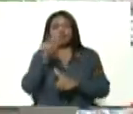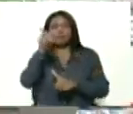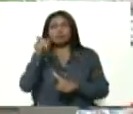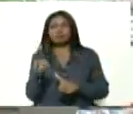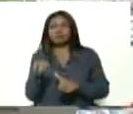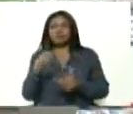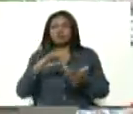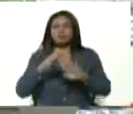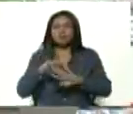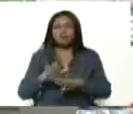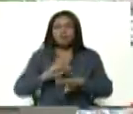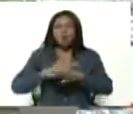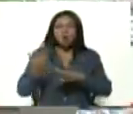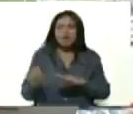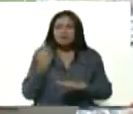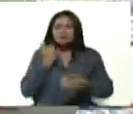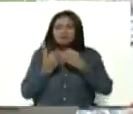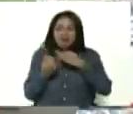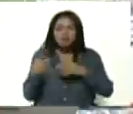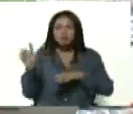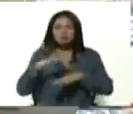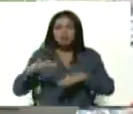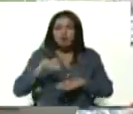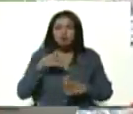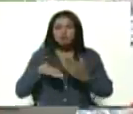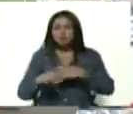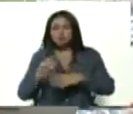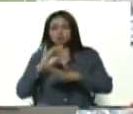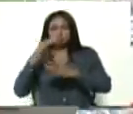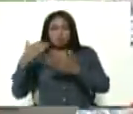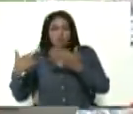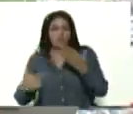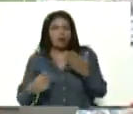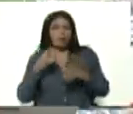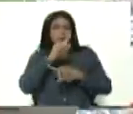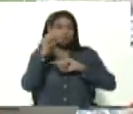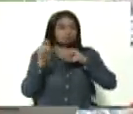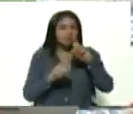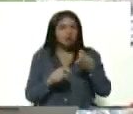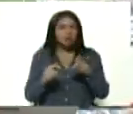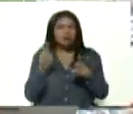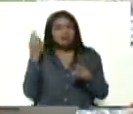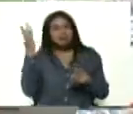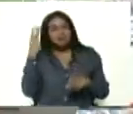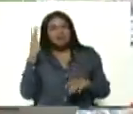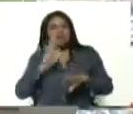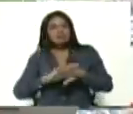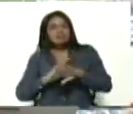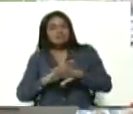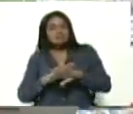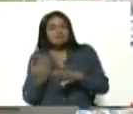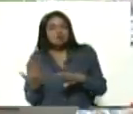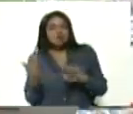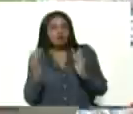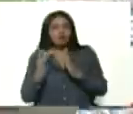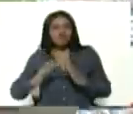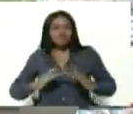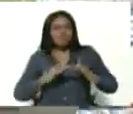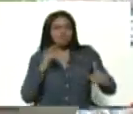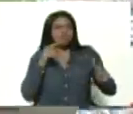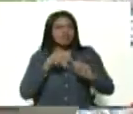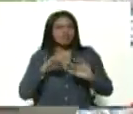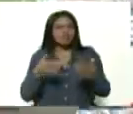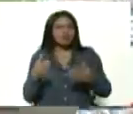caso en nuestro país, inmediatamente acudimos a la persona para construir su nivel de cadena de contactos